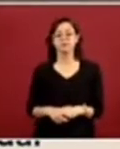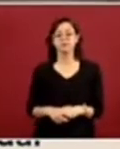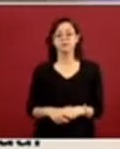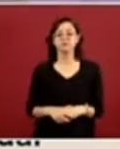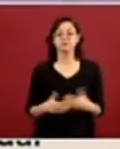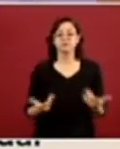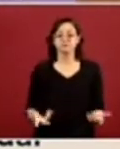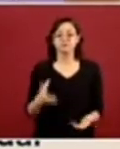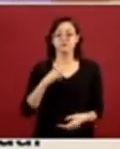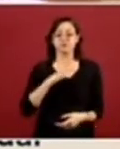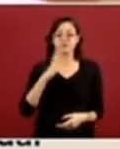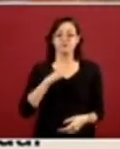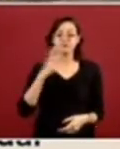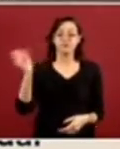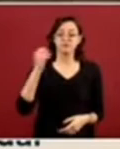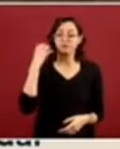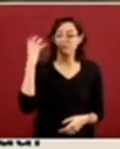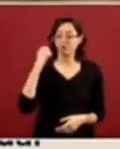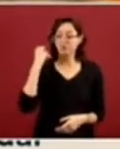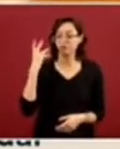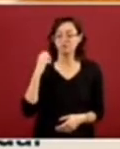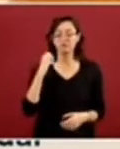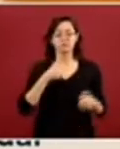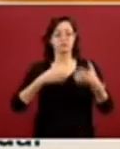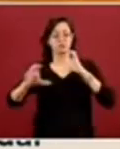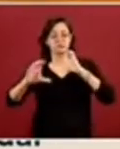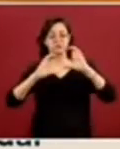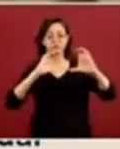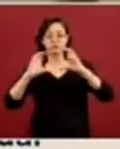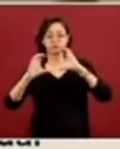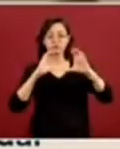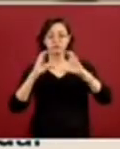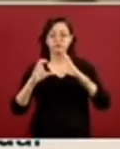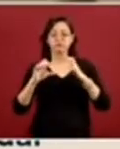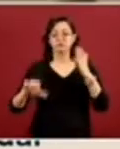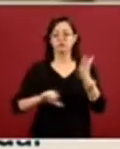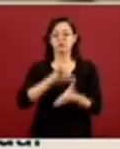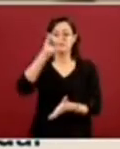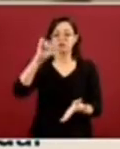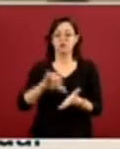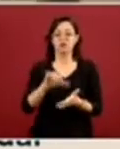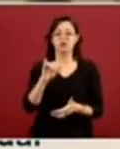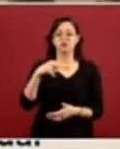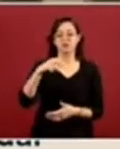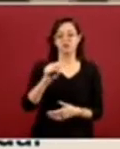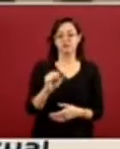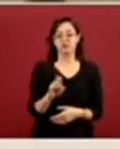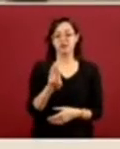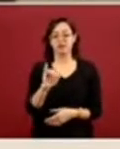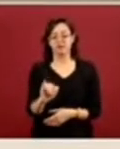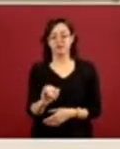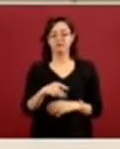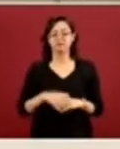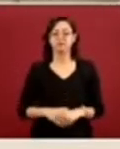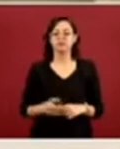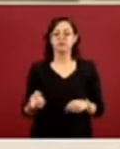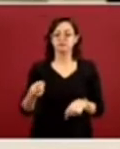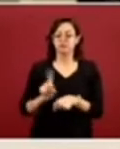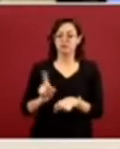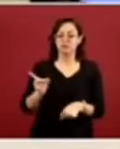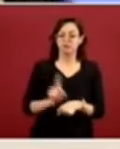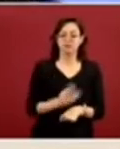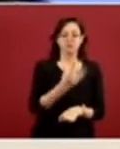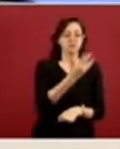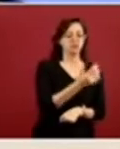foro virtual con micrófonos abiertos que se efectúa desde la sede del Instituto de Salud para el Bienestar todos los días de